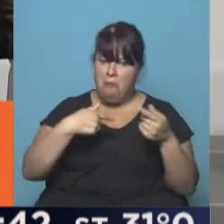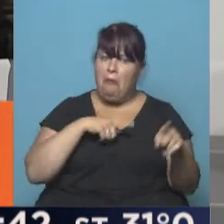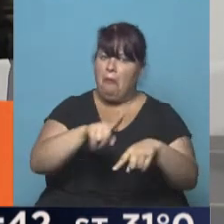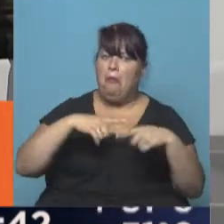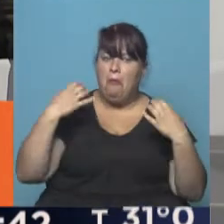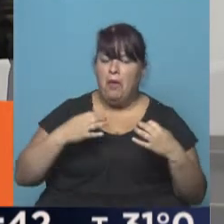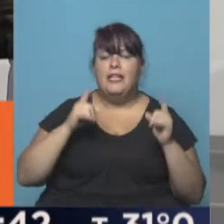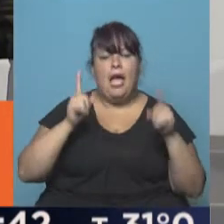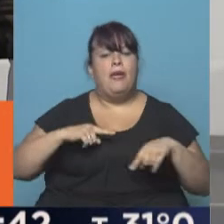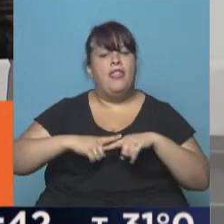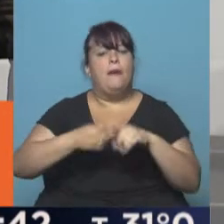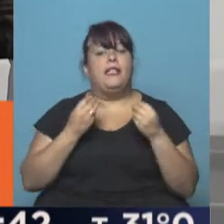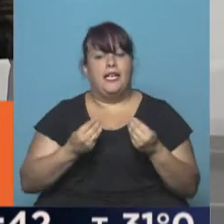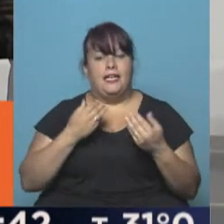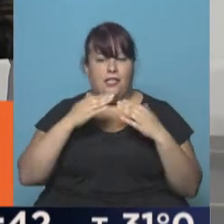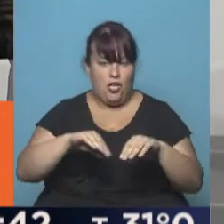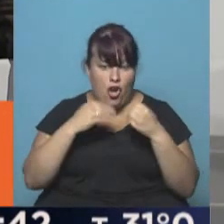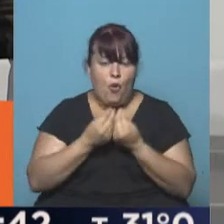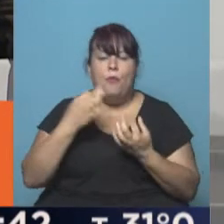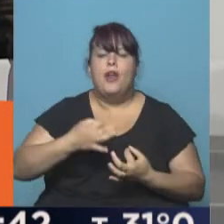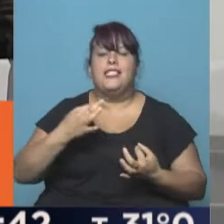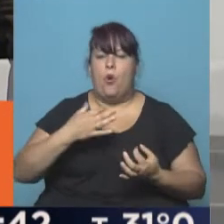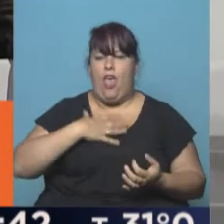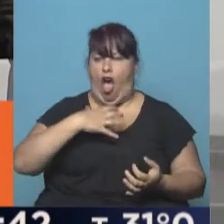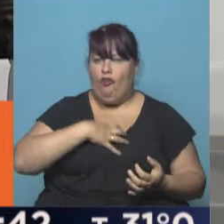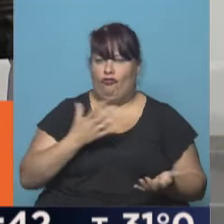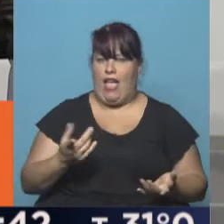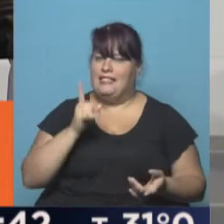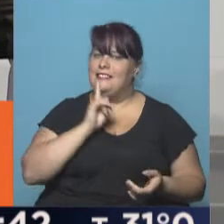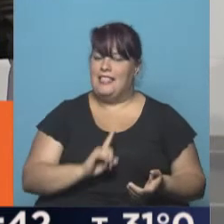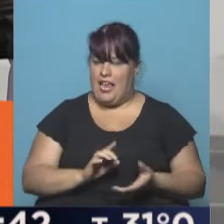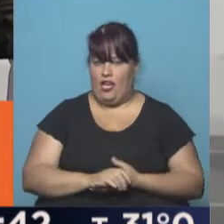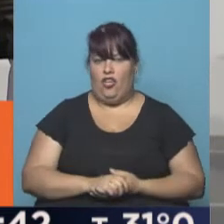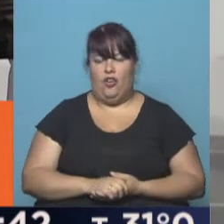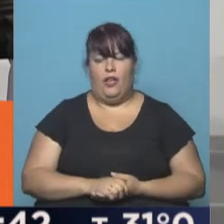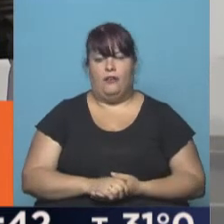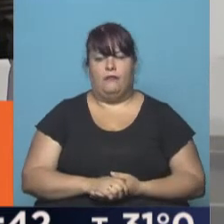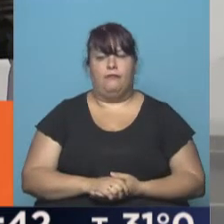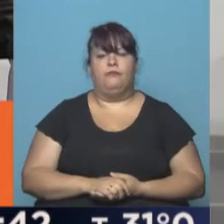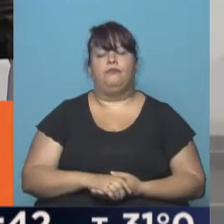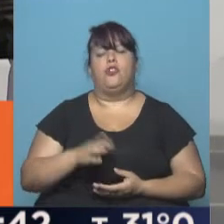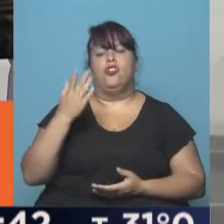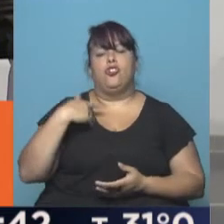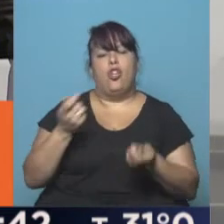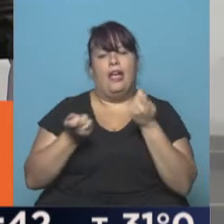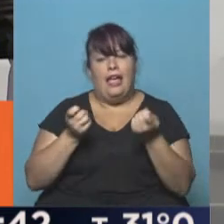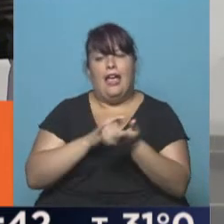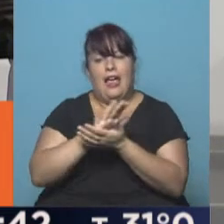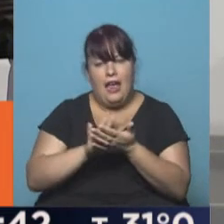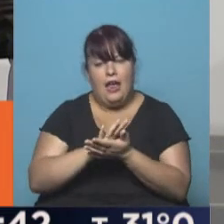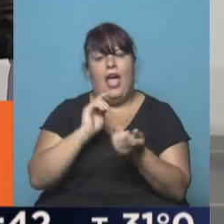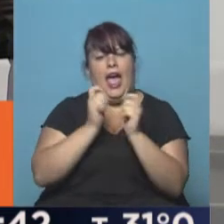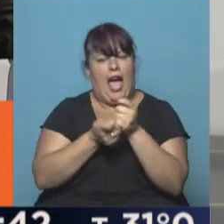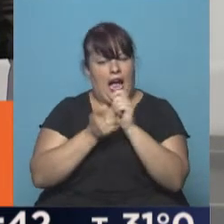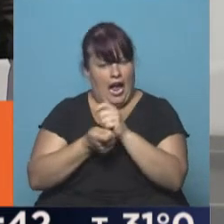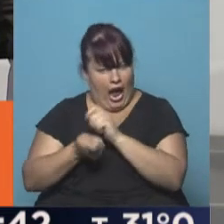y además se discute a partir de números confiables y números serios, ¿no? A lo largo de la negociación hubieron